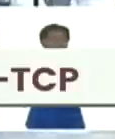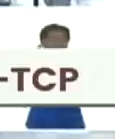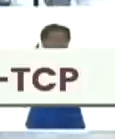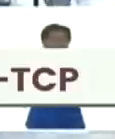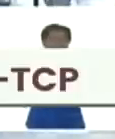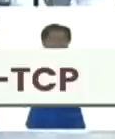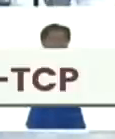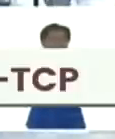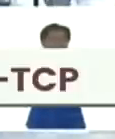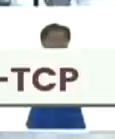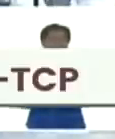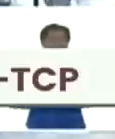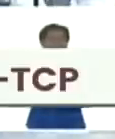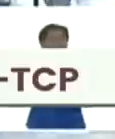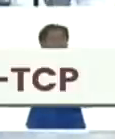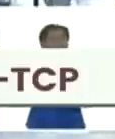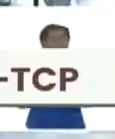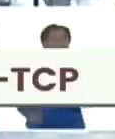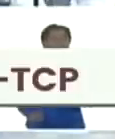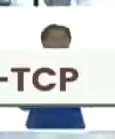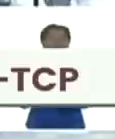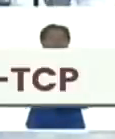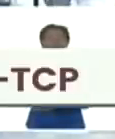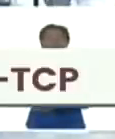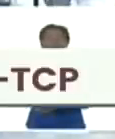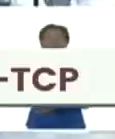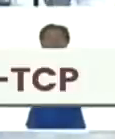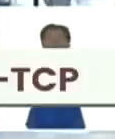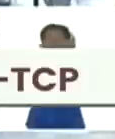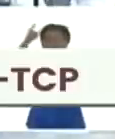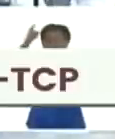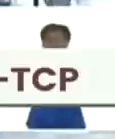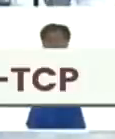Un proyecto que nació para